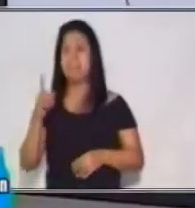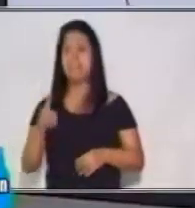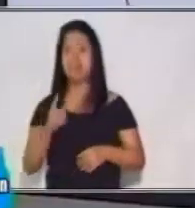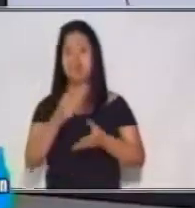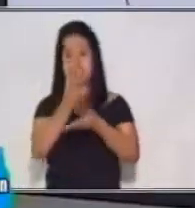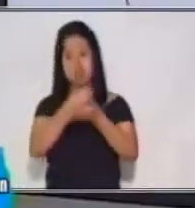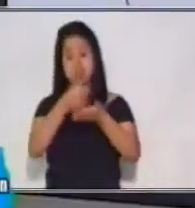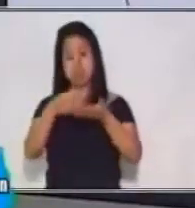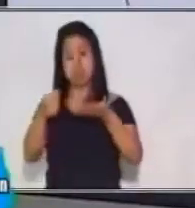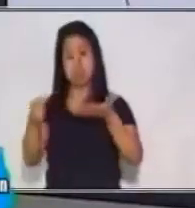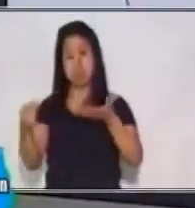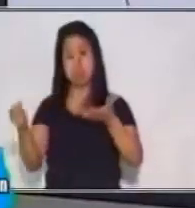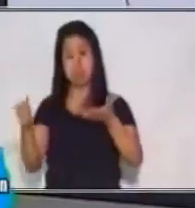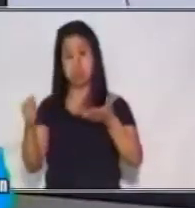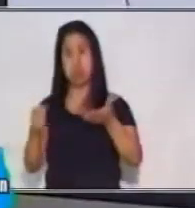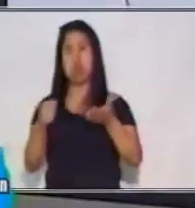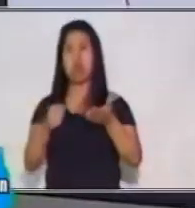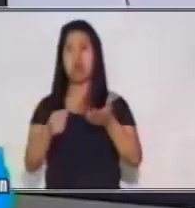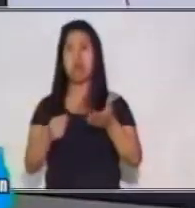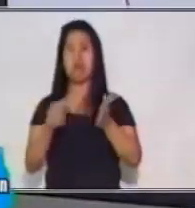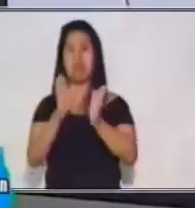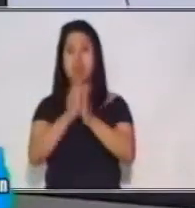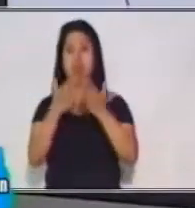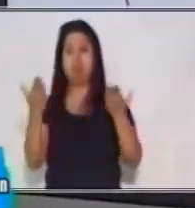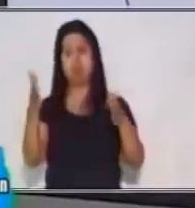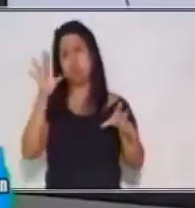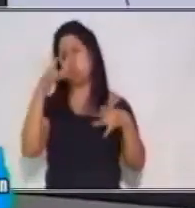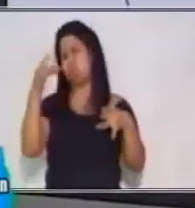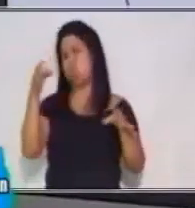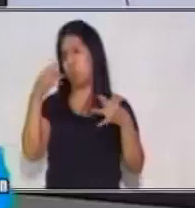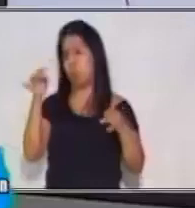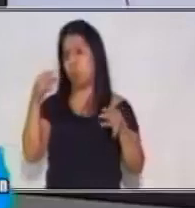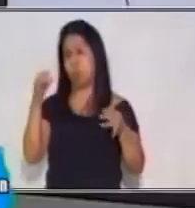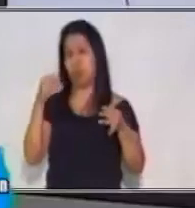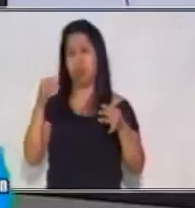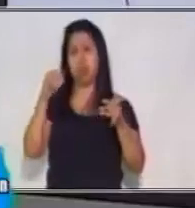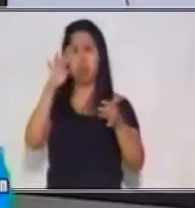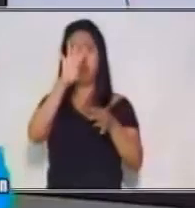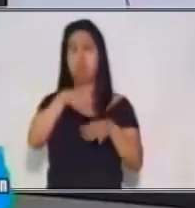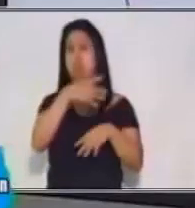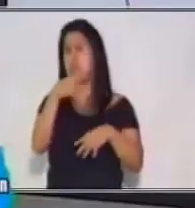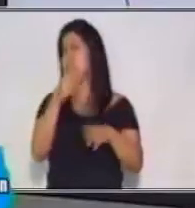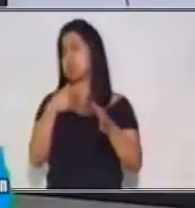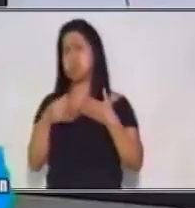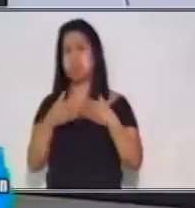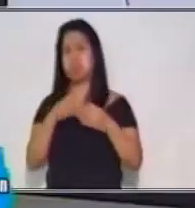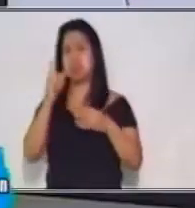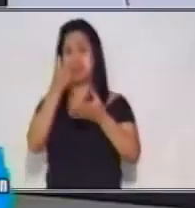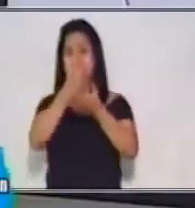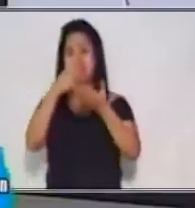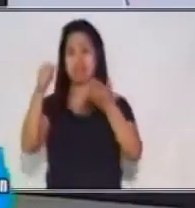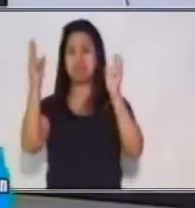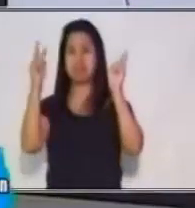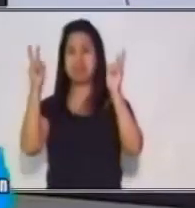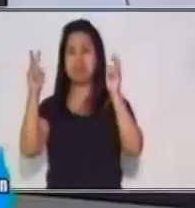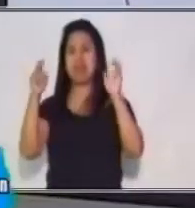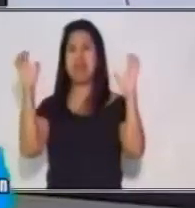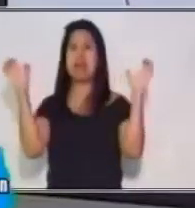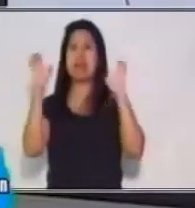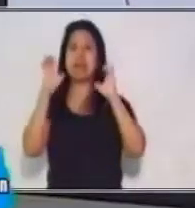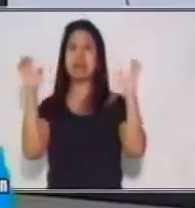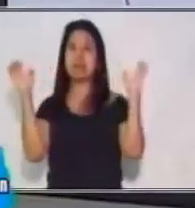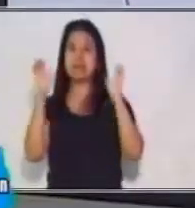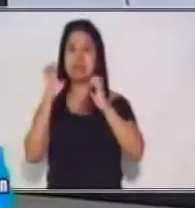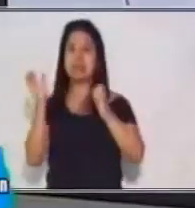cuaderno, puede ser un cuaderno, hoja de cuadros o la hoja que tengas al alcance, vas a colocar de título ejercicio, ¿verdad? Y